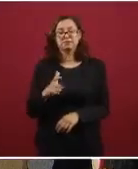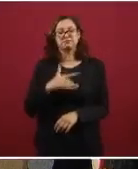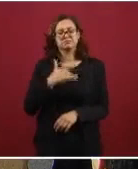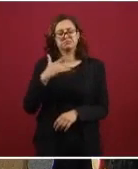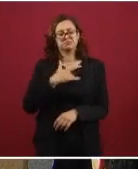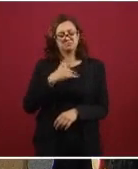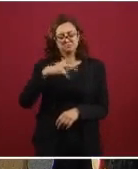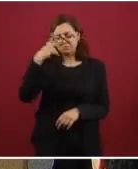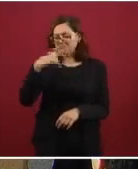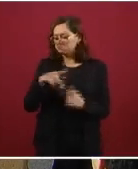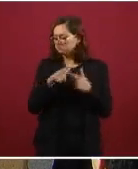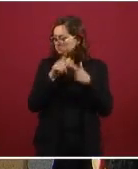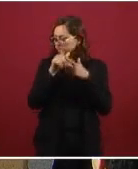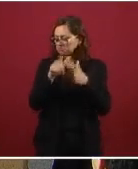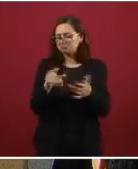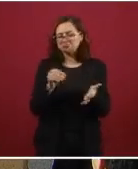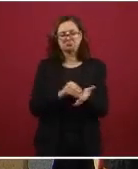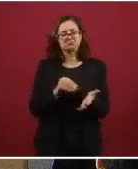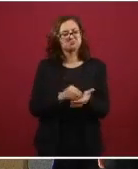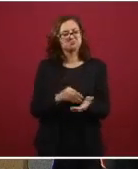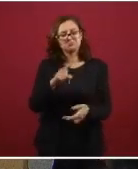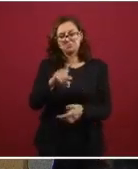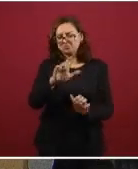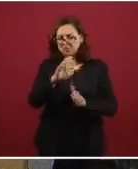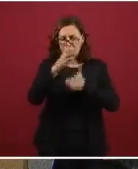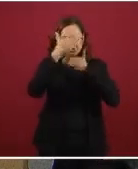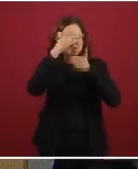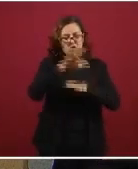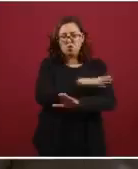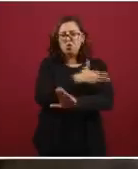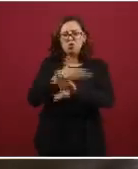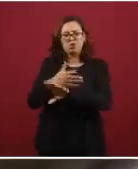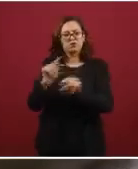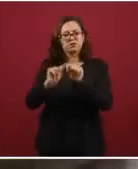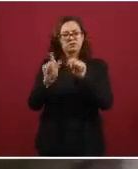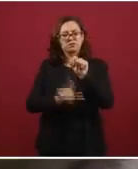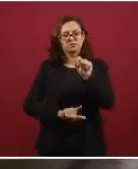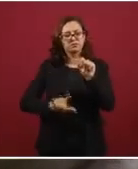terrorismo dirigido en contra de mexicanos.